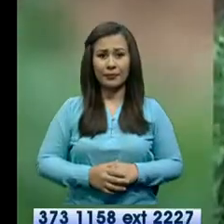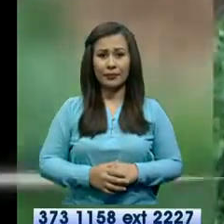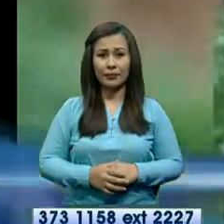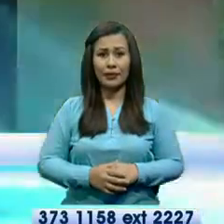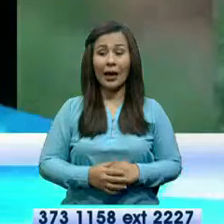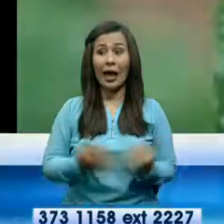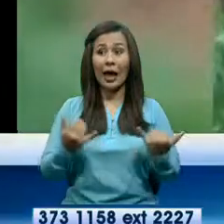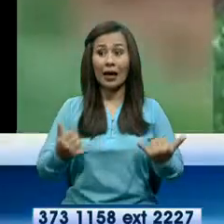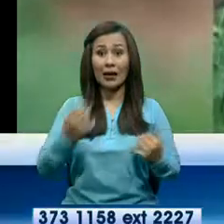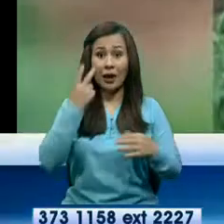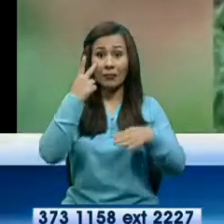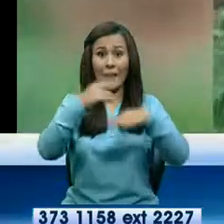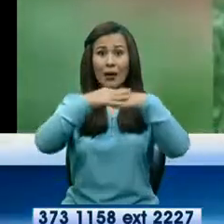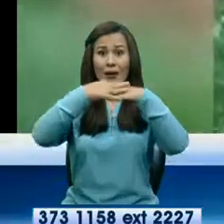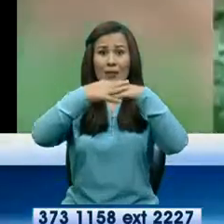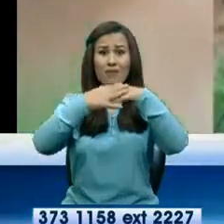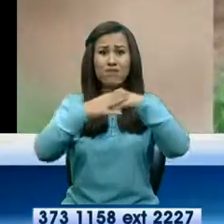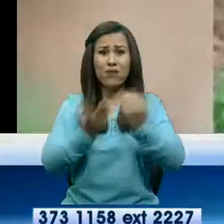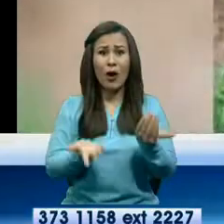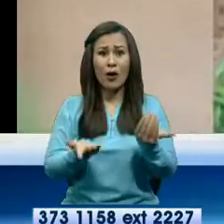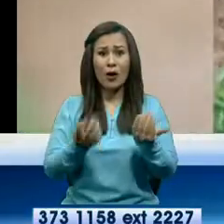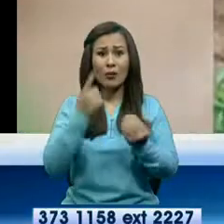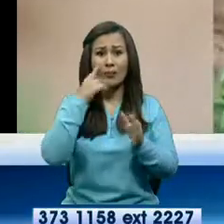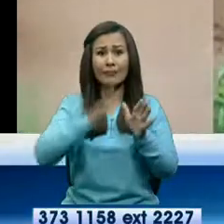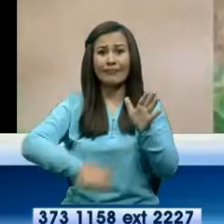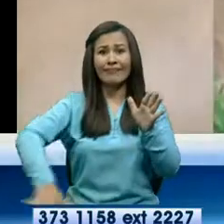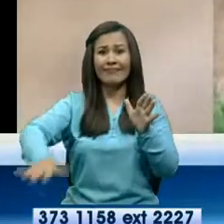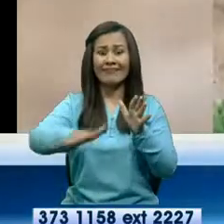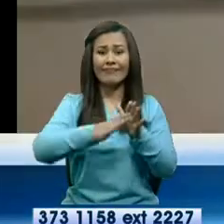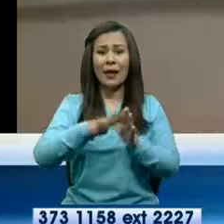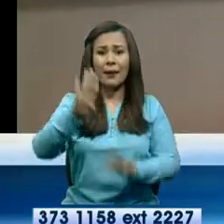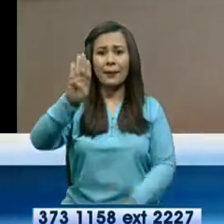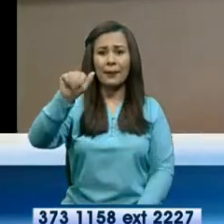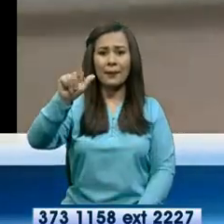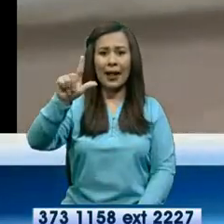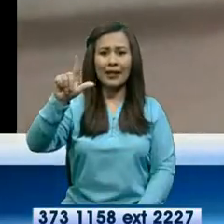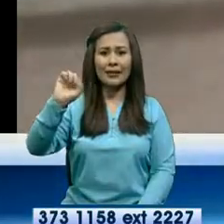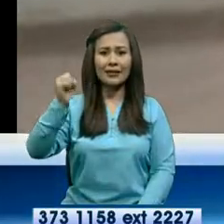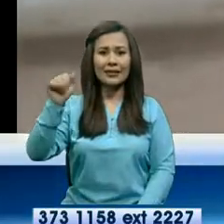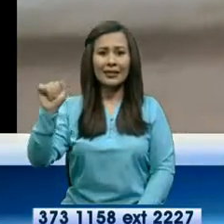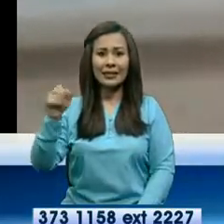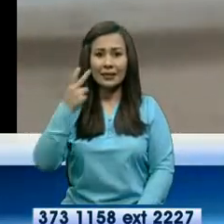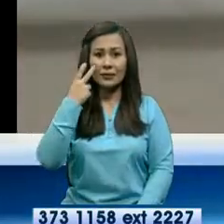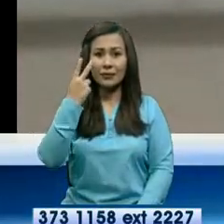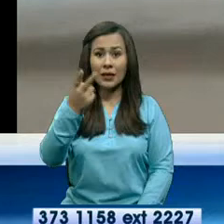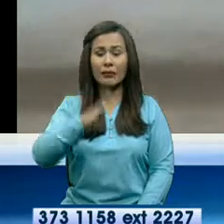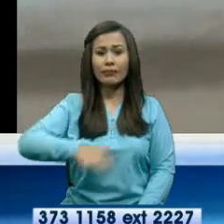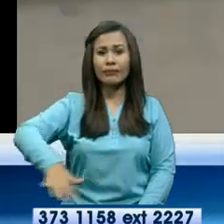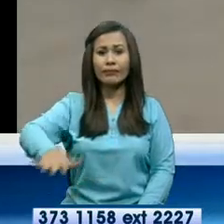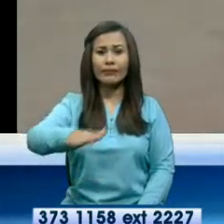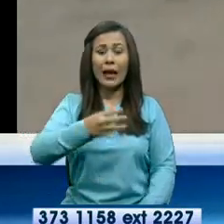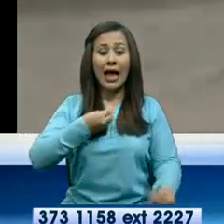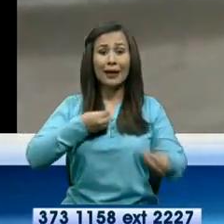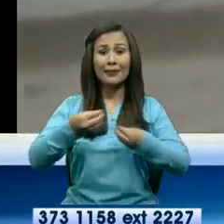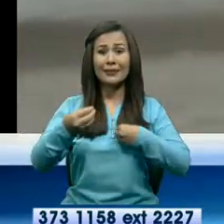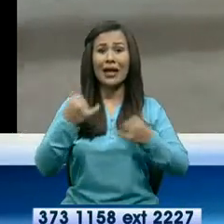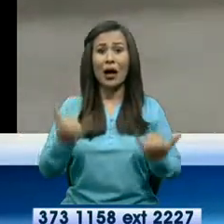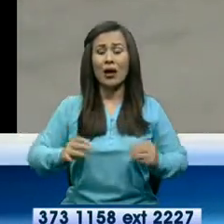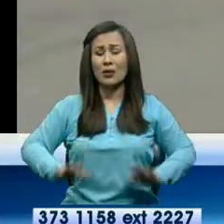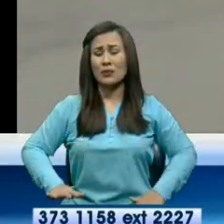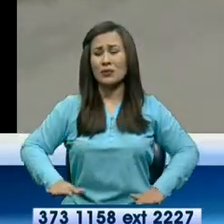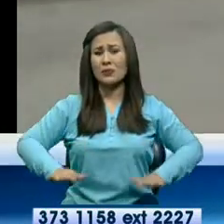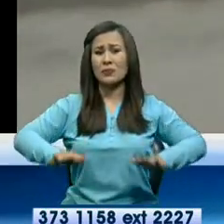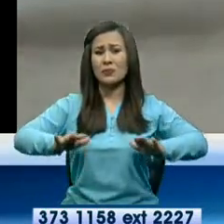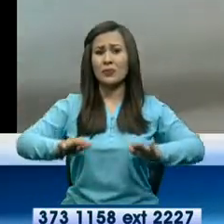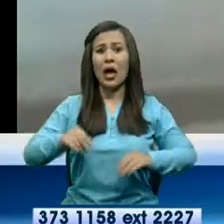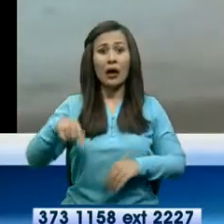Esta es la quebrada Santa Elena que atraviesa el cantón Balsas. Debido a las fuertes lluvias, su caudal incrementó la tarde de